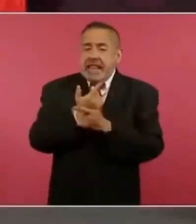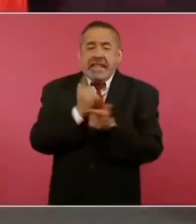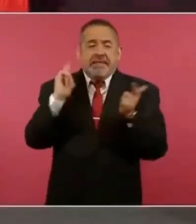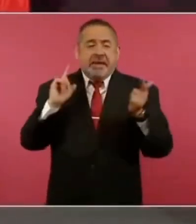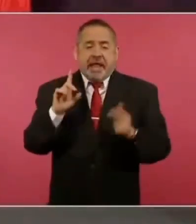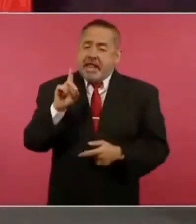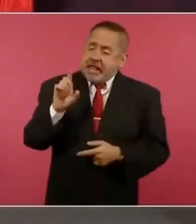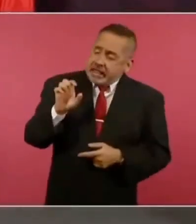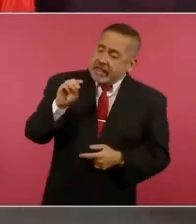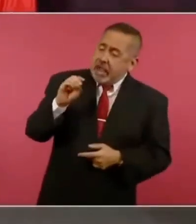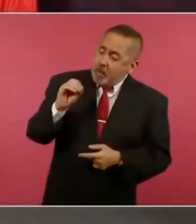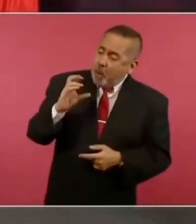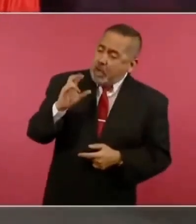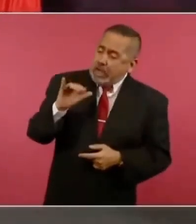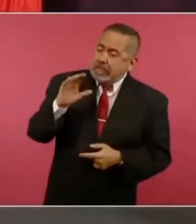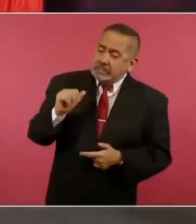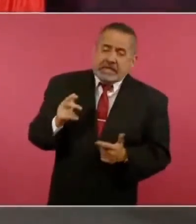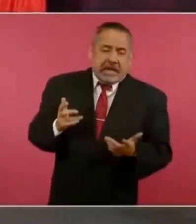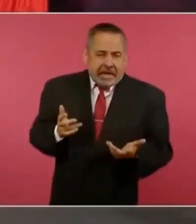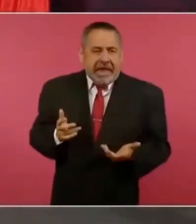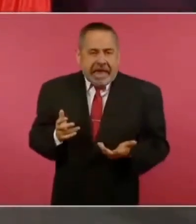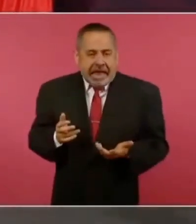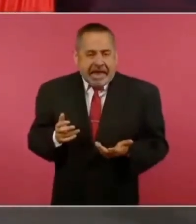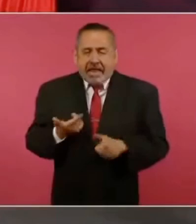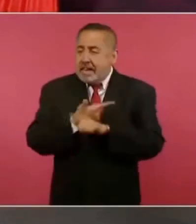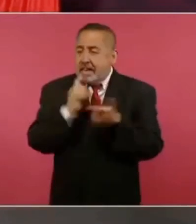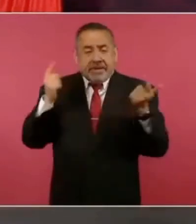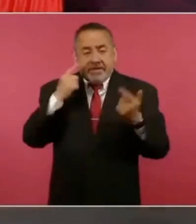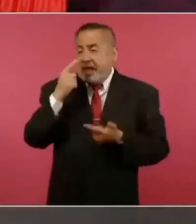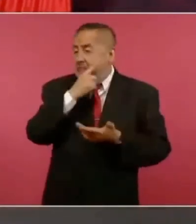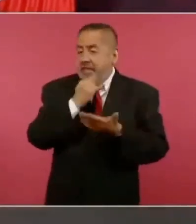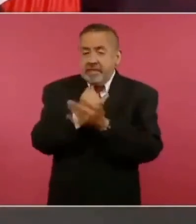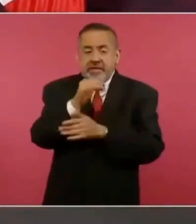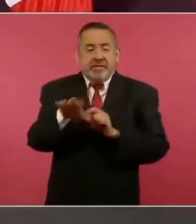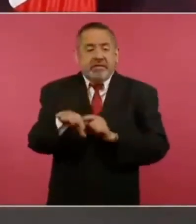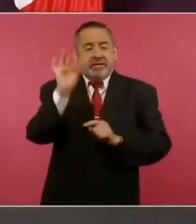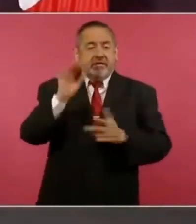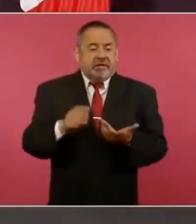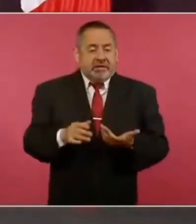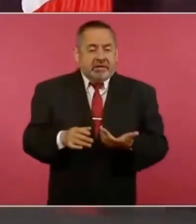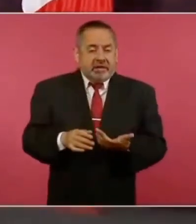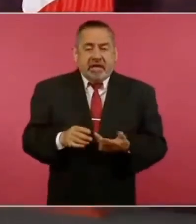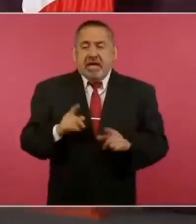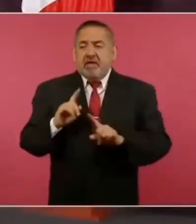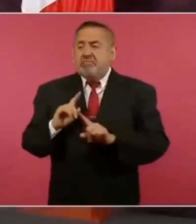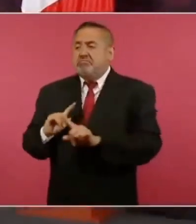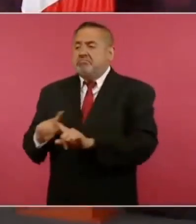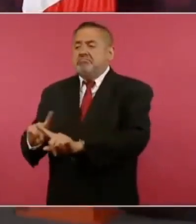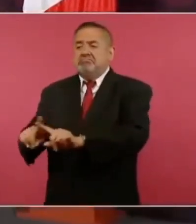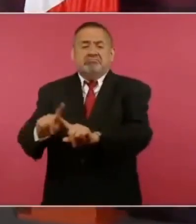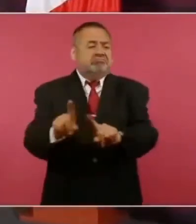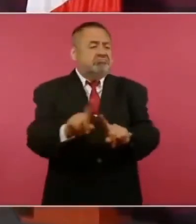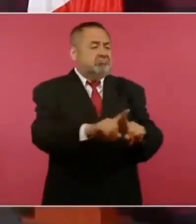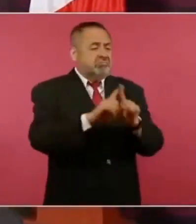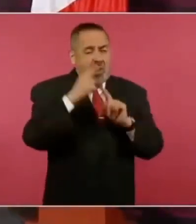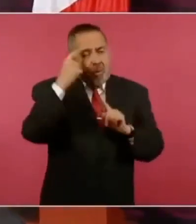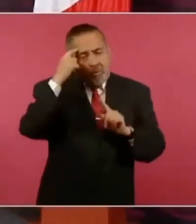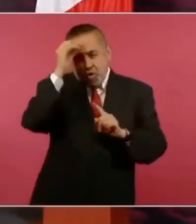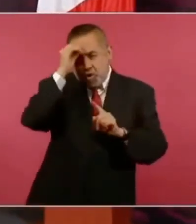Y la democracia, entre otras cosas, implica pluralidad,